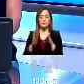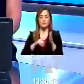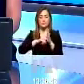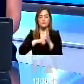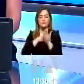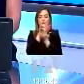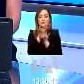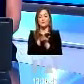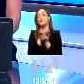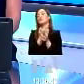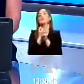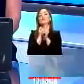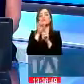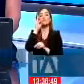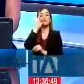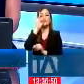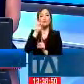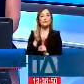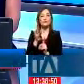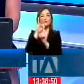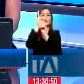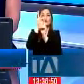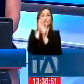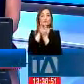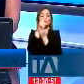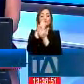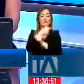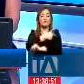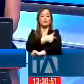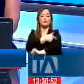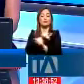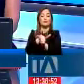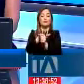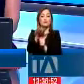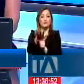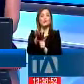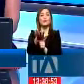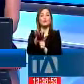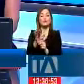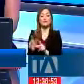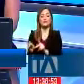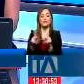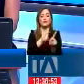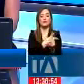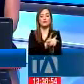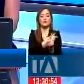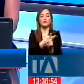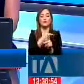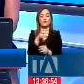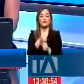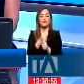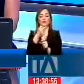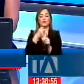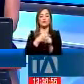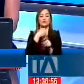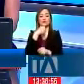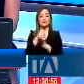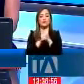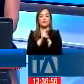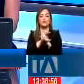Contraloría presentó los resultados del examen especial a la adquisición de vacunas contra COVID-19 y al plan de vacunación ejecutado entre agosto